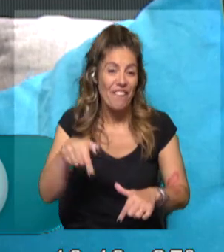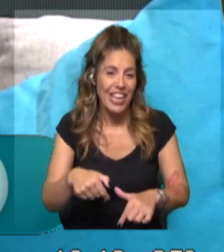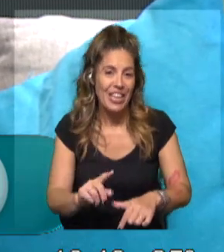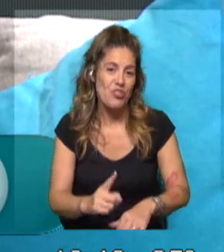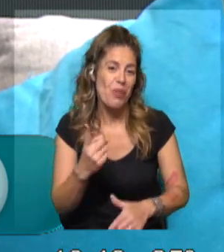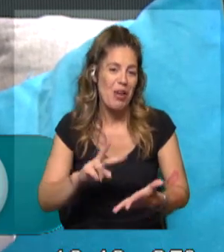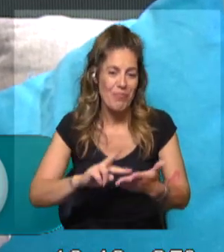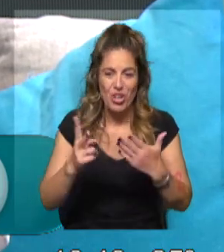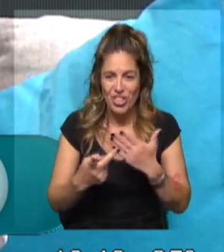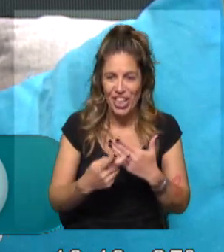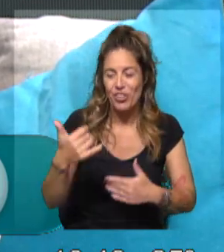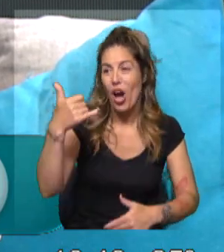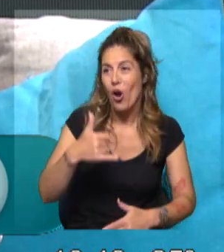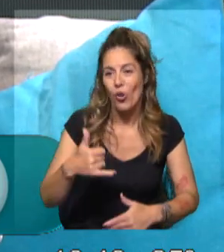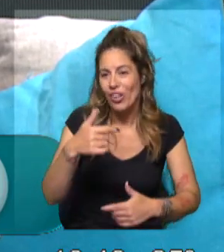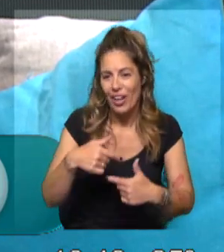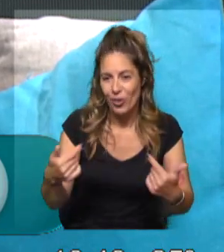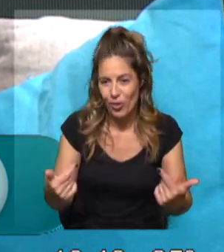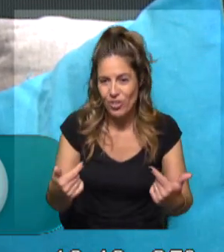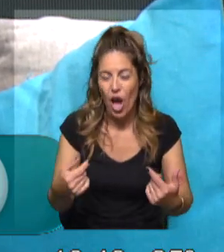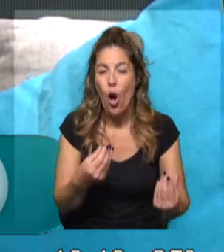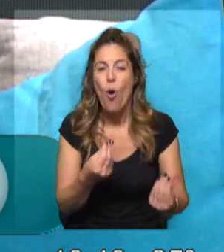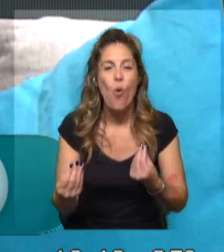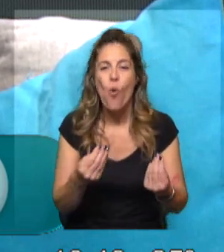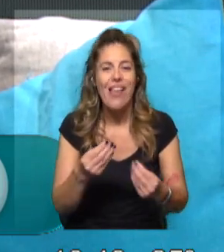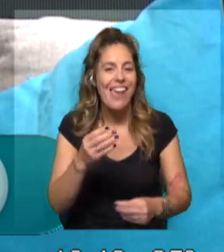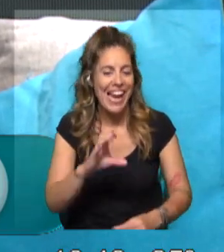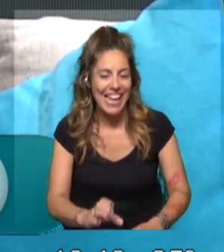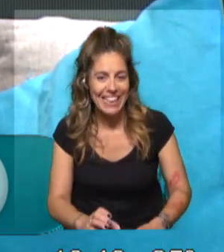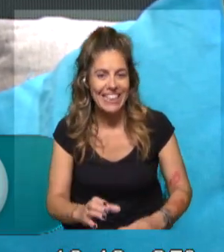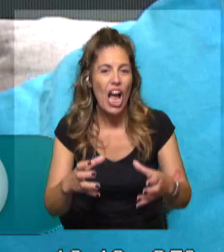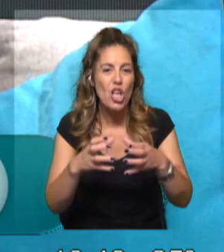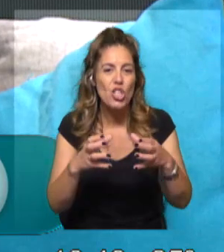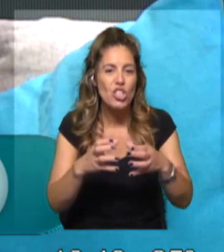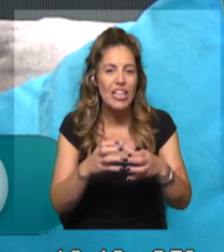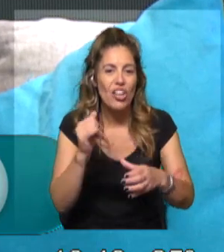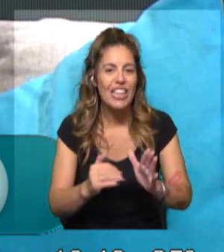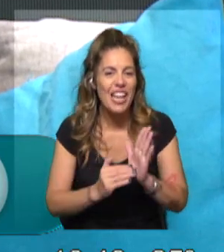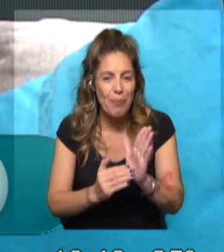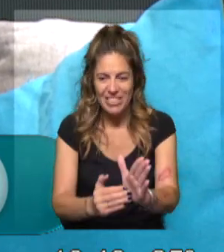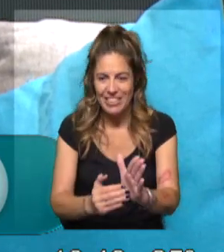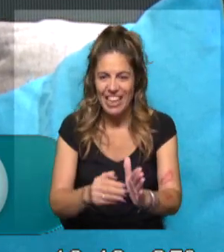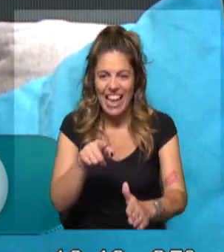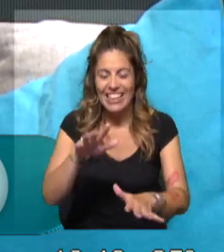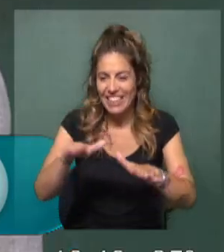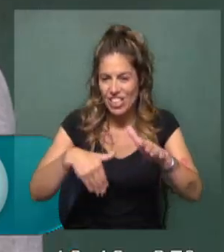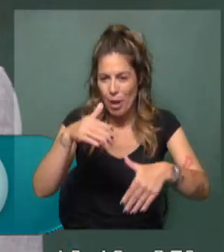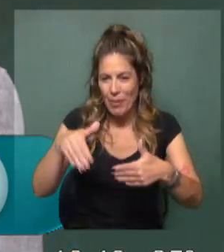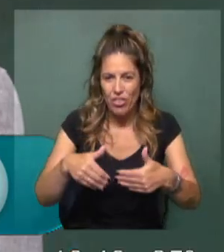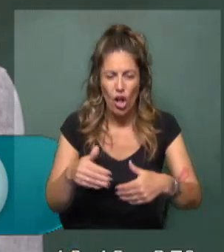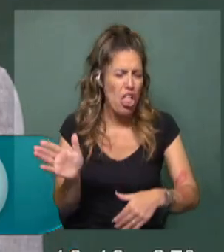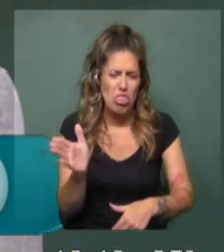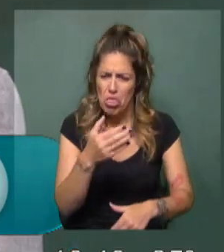primer proyecto a contar. ¿Cuáles son las características de los elencos que se tienen que presentar a este llamado? De